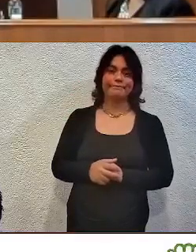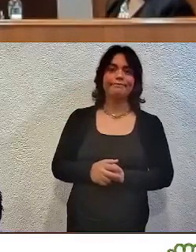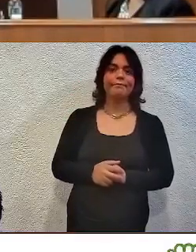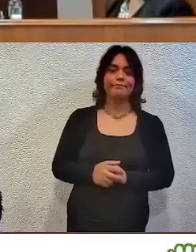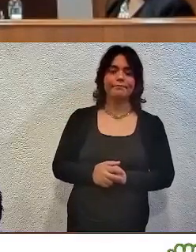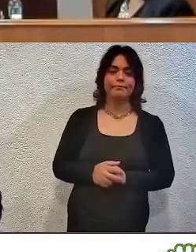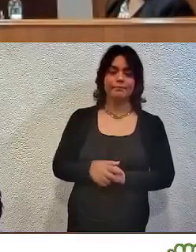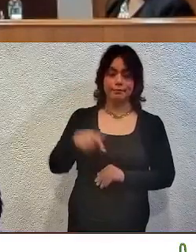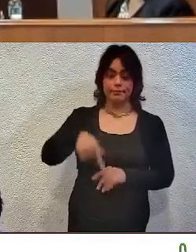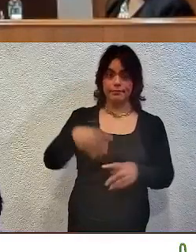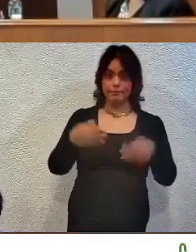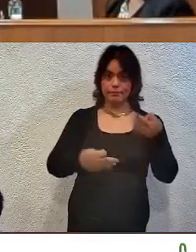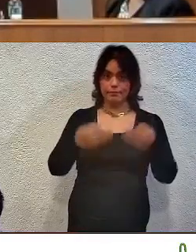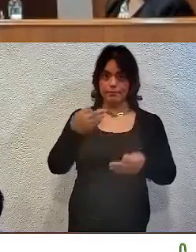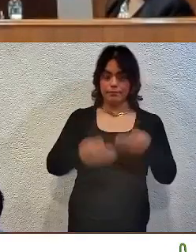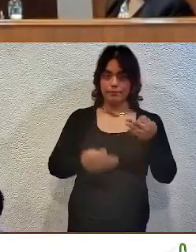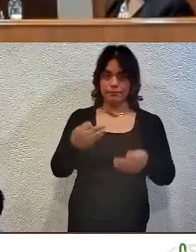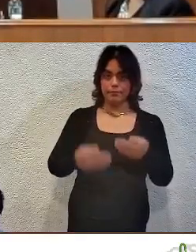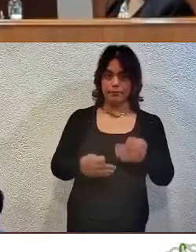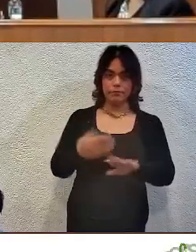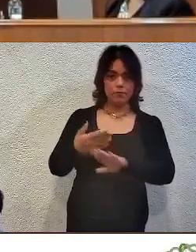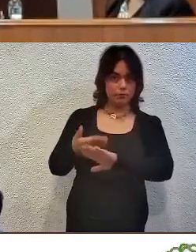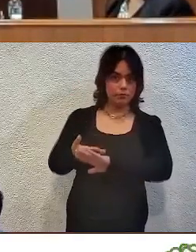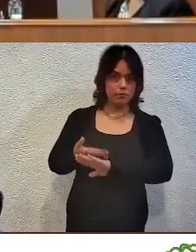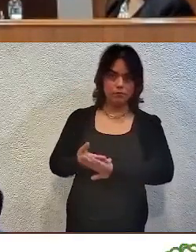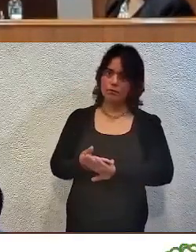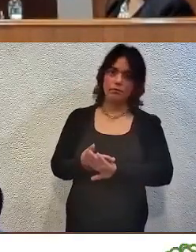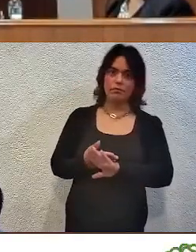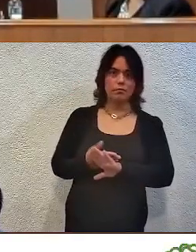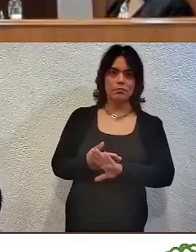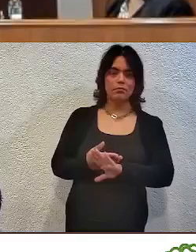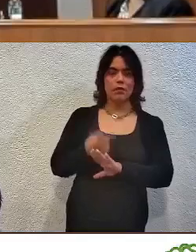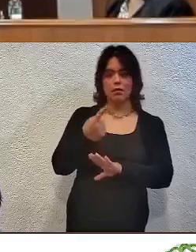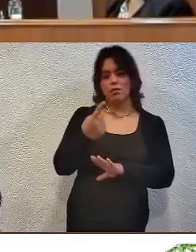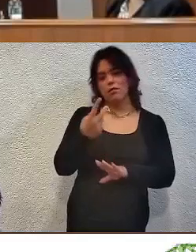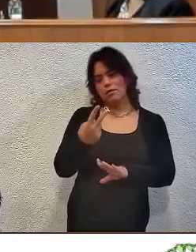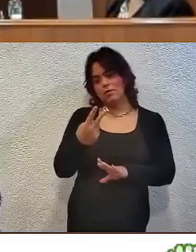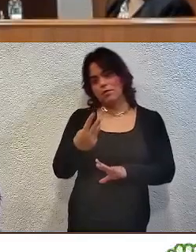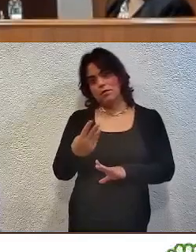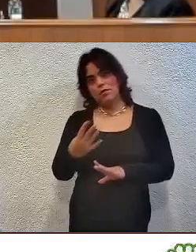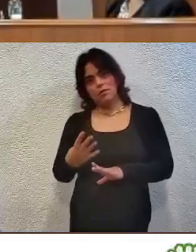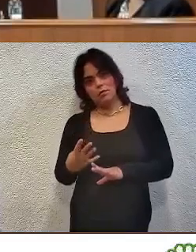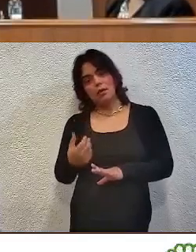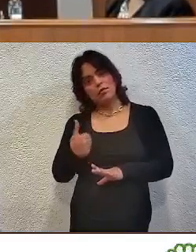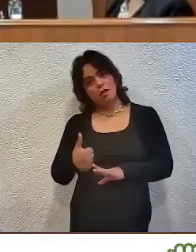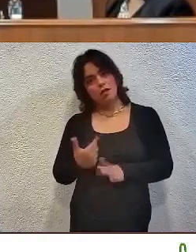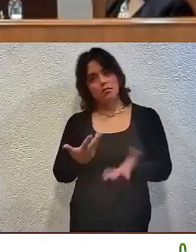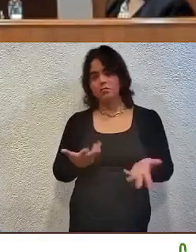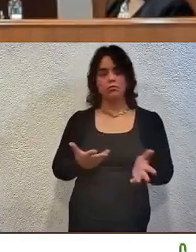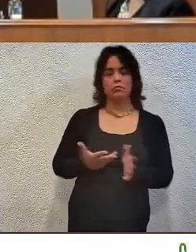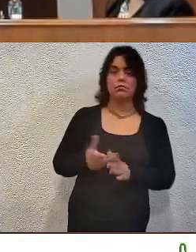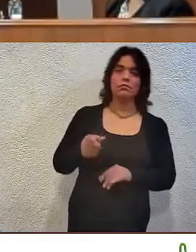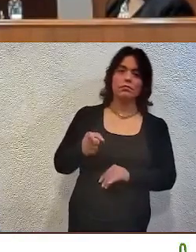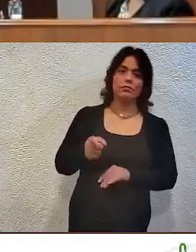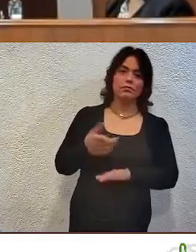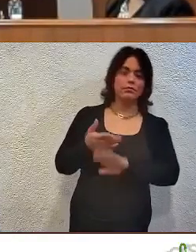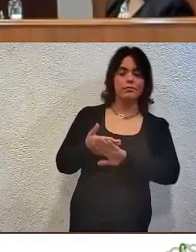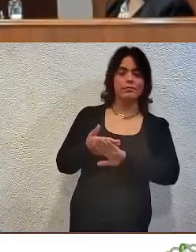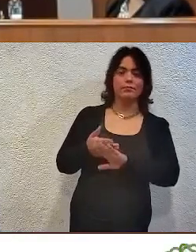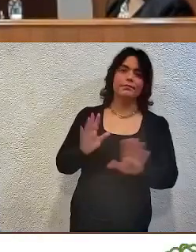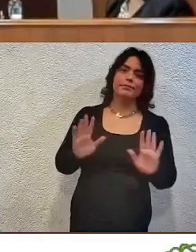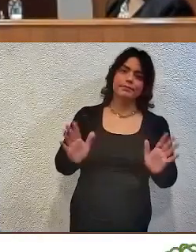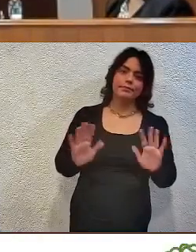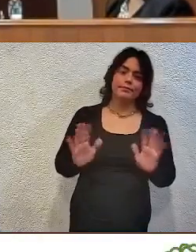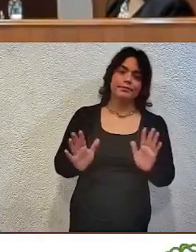Ese tribunal declara infundados los agravios marcados con los números 1, 2, 3 y 6 de la actora en el juicio ciudadano,